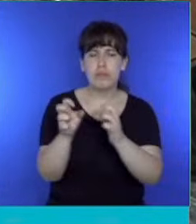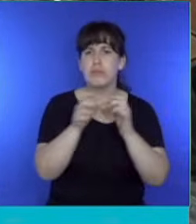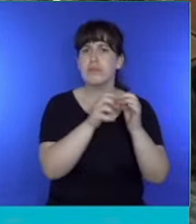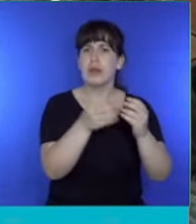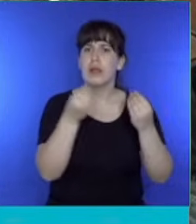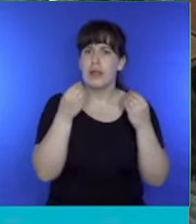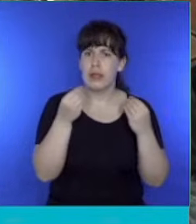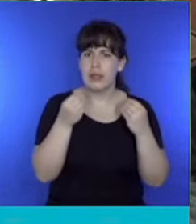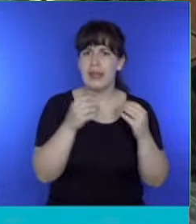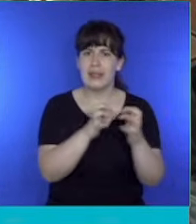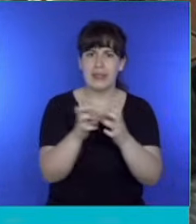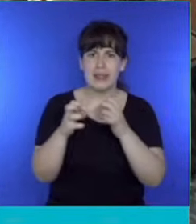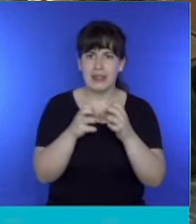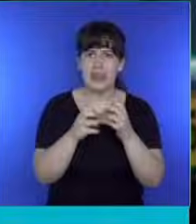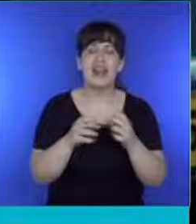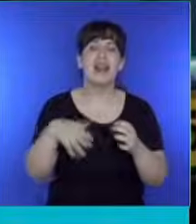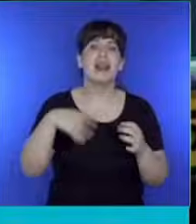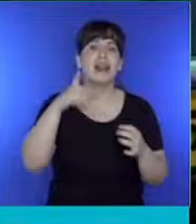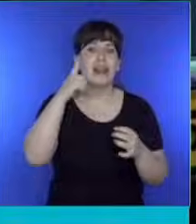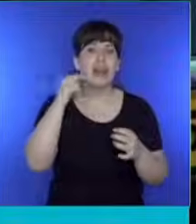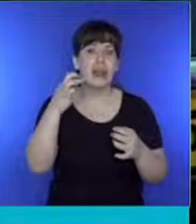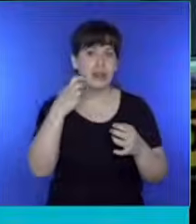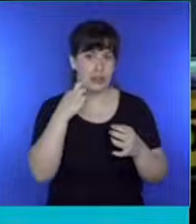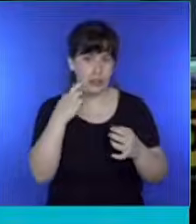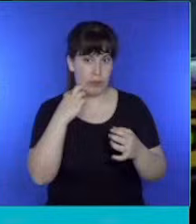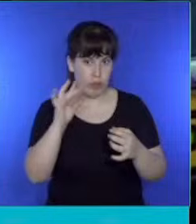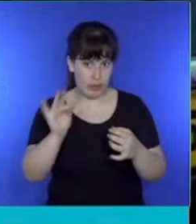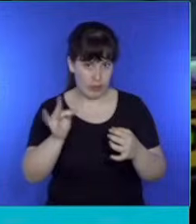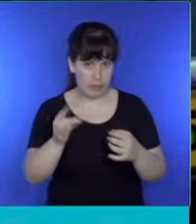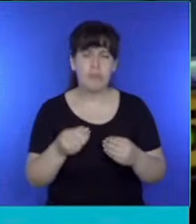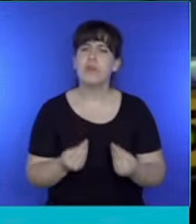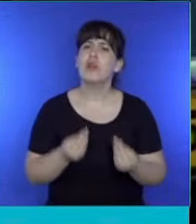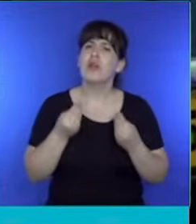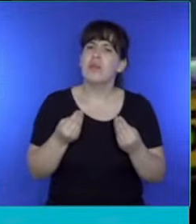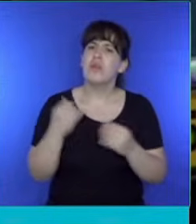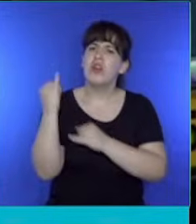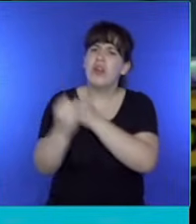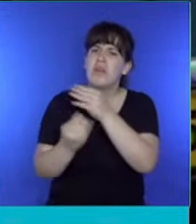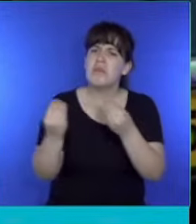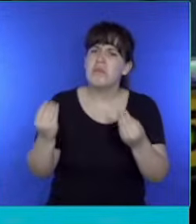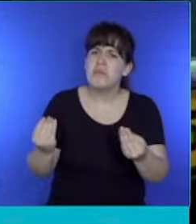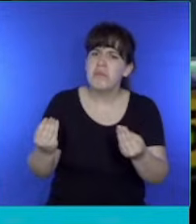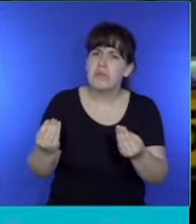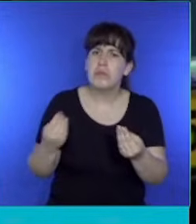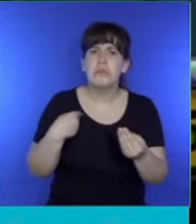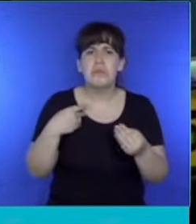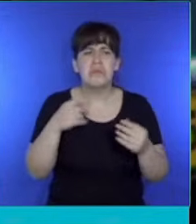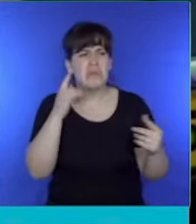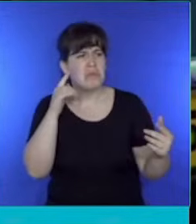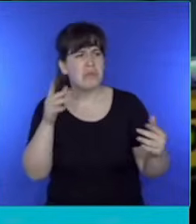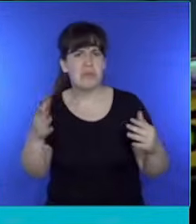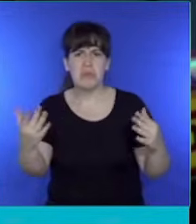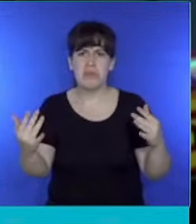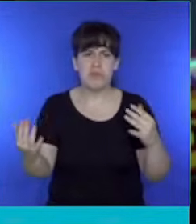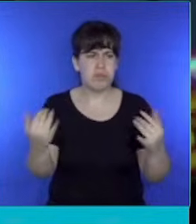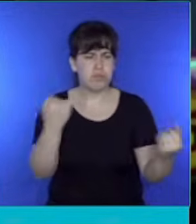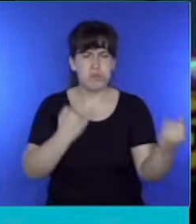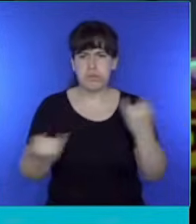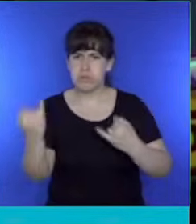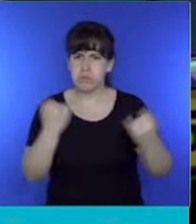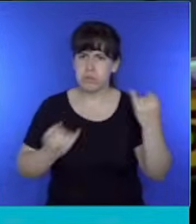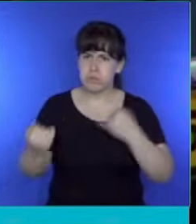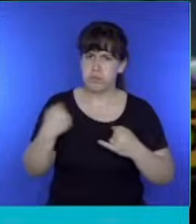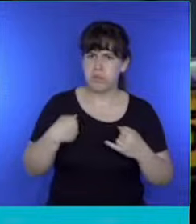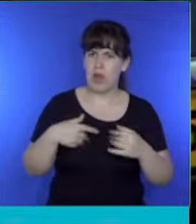a la sesión del 19 de diciembre. ¿Y por qué cuento esto, no? Porque he escuchado argumentos de la oposición